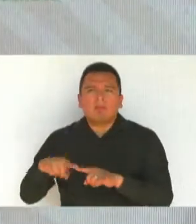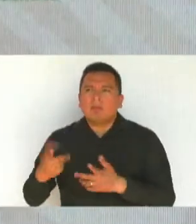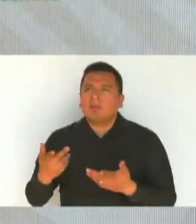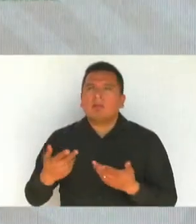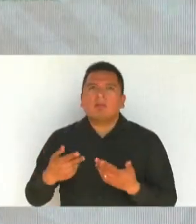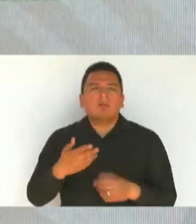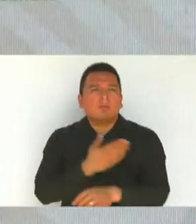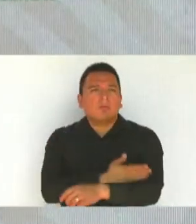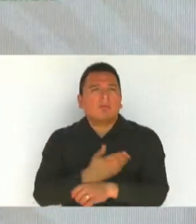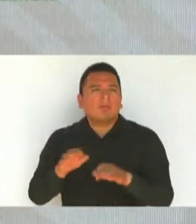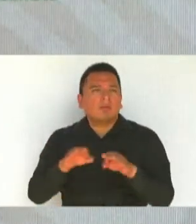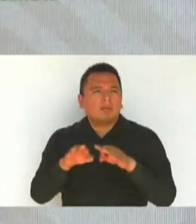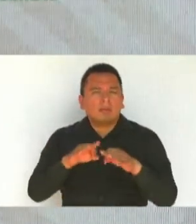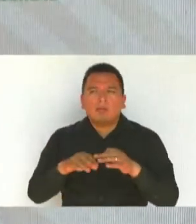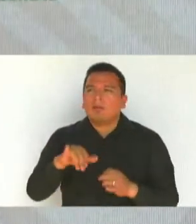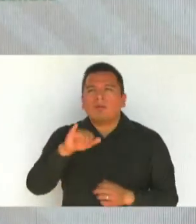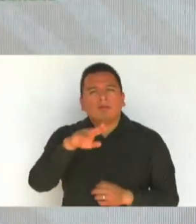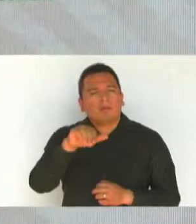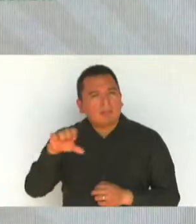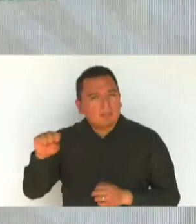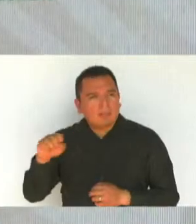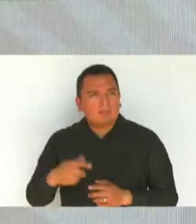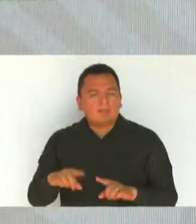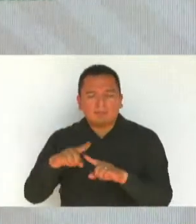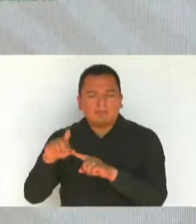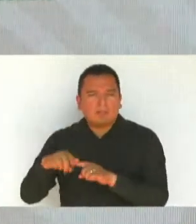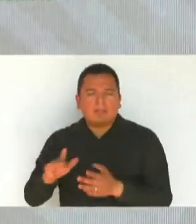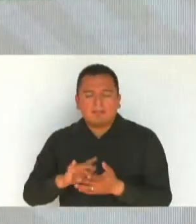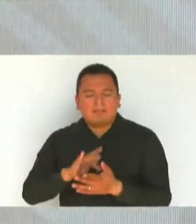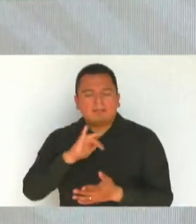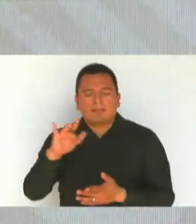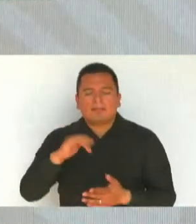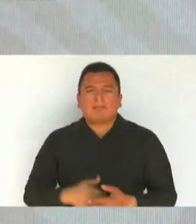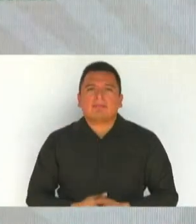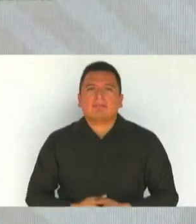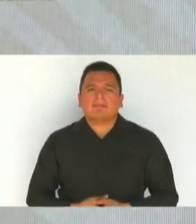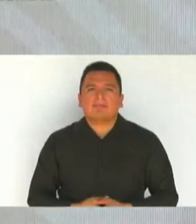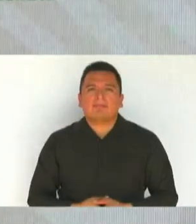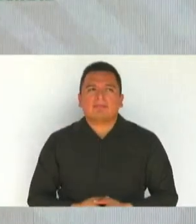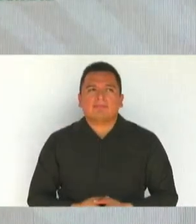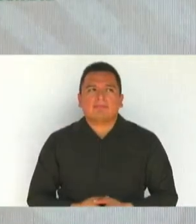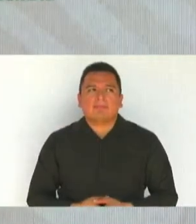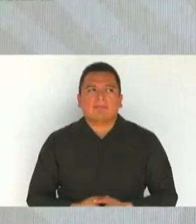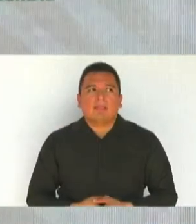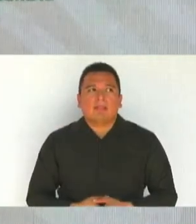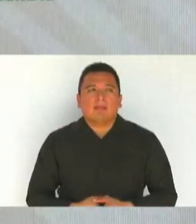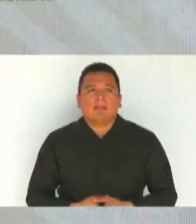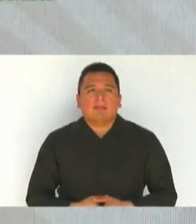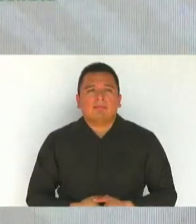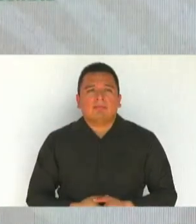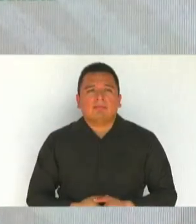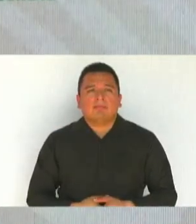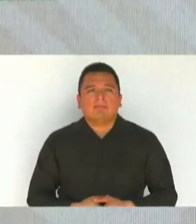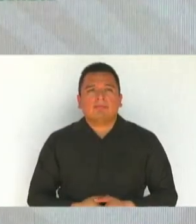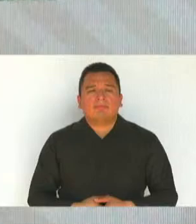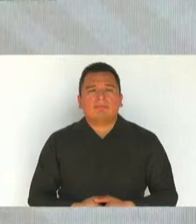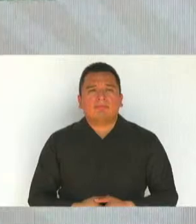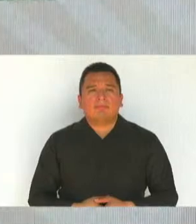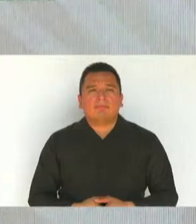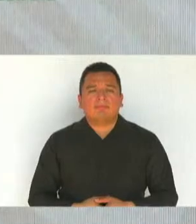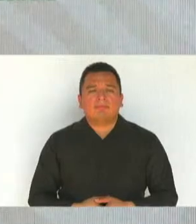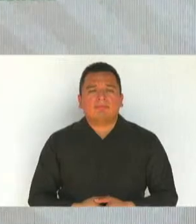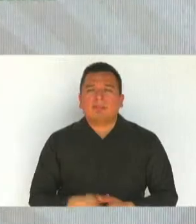colegas del IMSS que nos acompañan, muchas gracias. México se ha